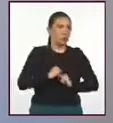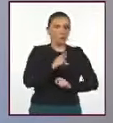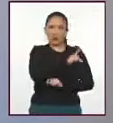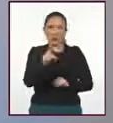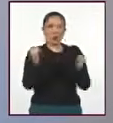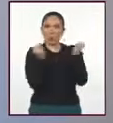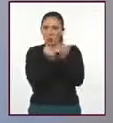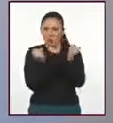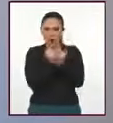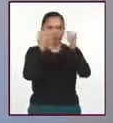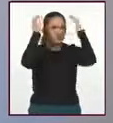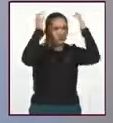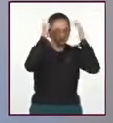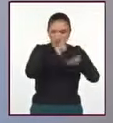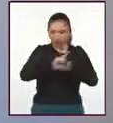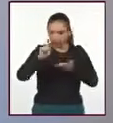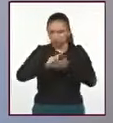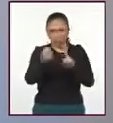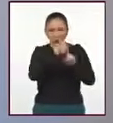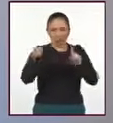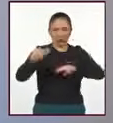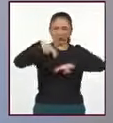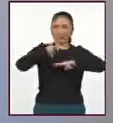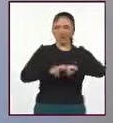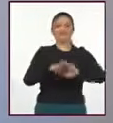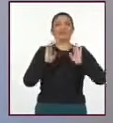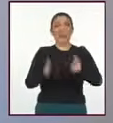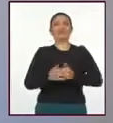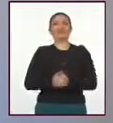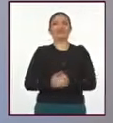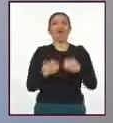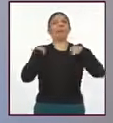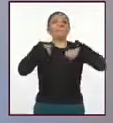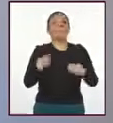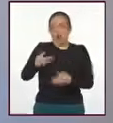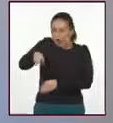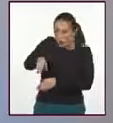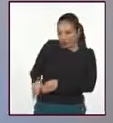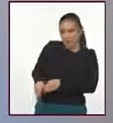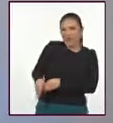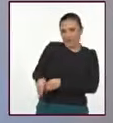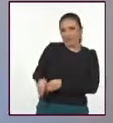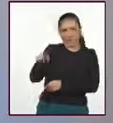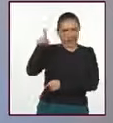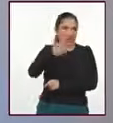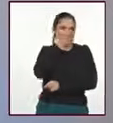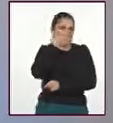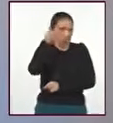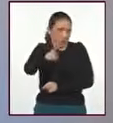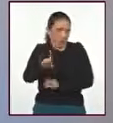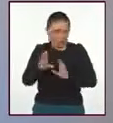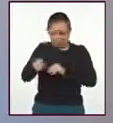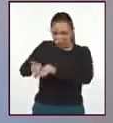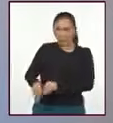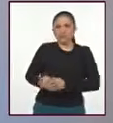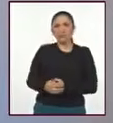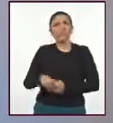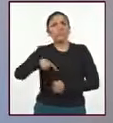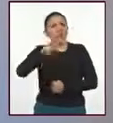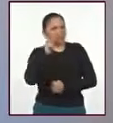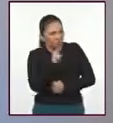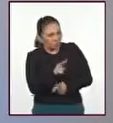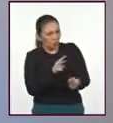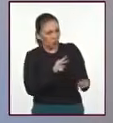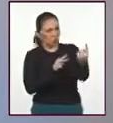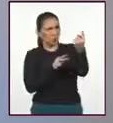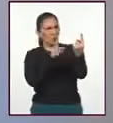bien aseados, en orden, en sus bancas, la mochila a un lado como se da la indicación en la escuela, pero hay uno que no va con